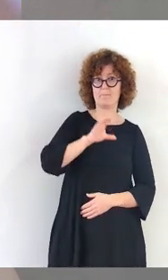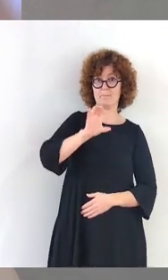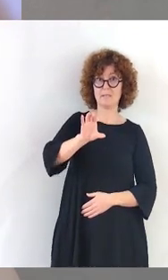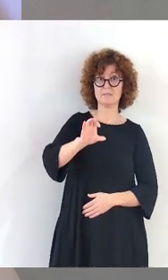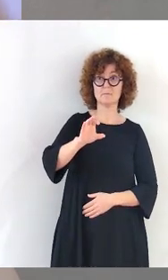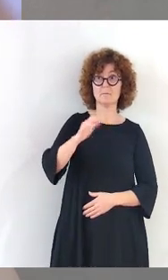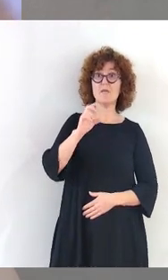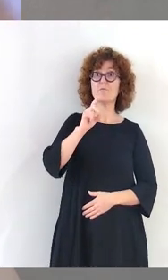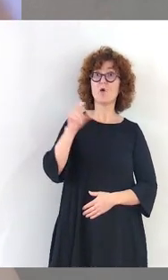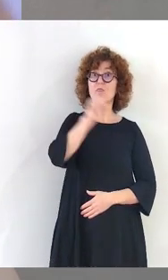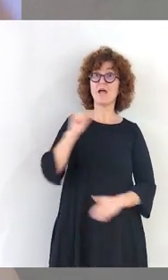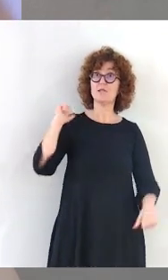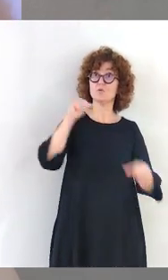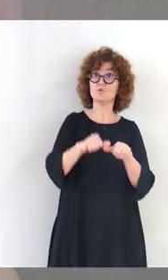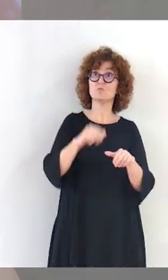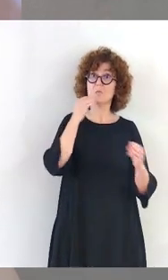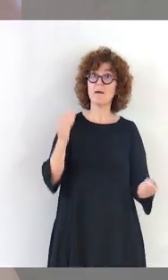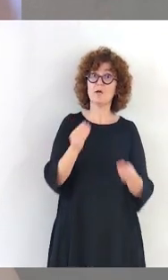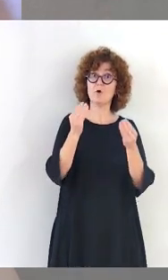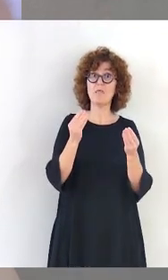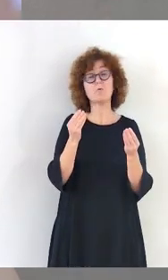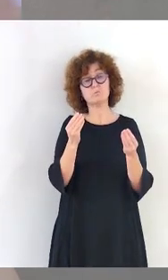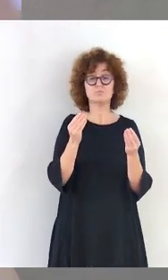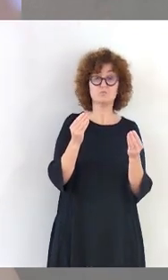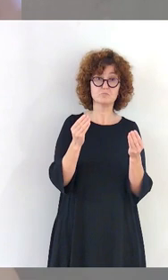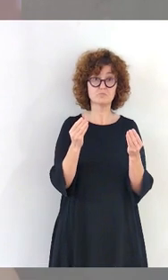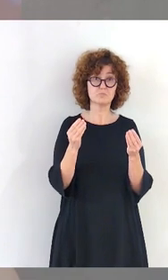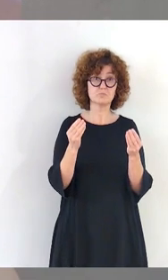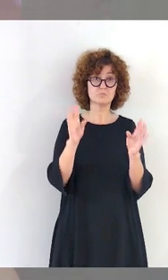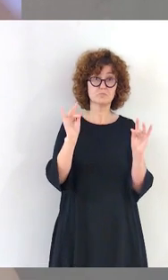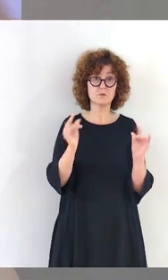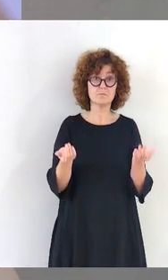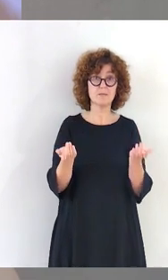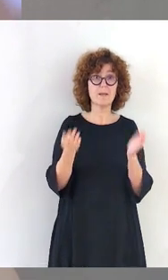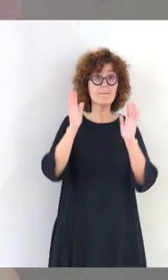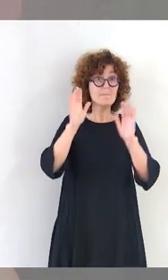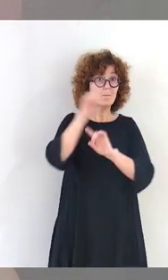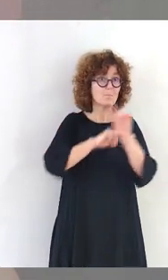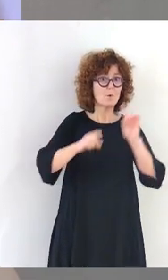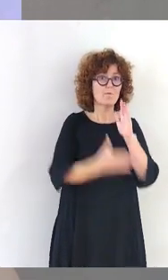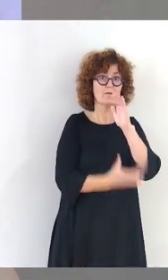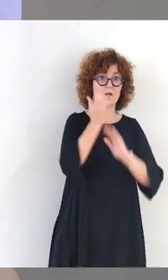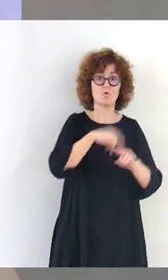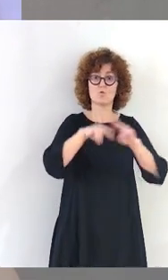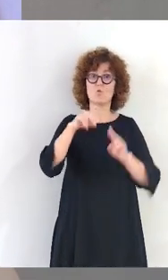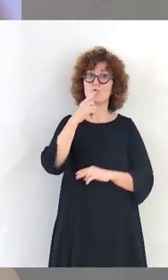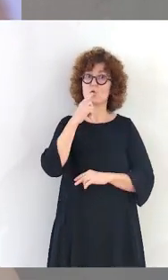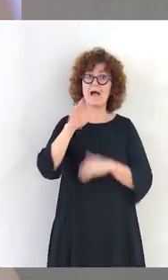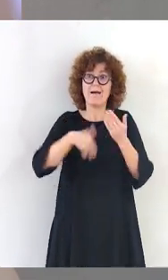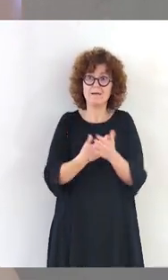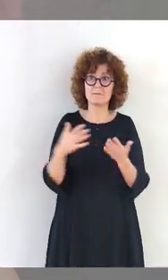en los últimos 12 años ha mejorado pero el problema es que desde la federación de la Cruz Roja hasta todas las organizaciones